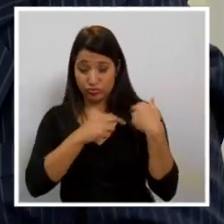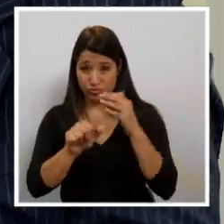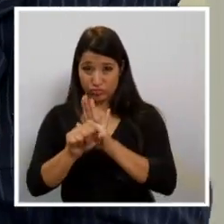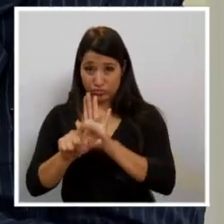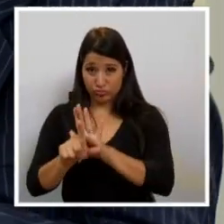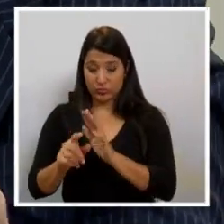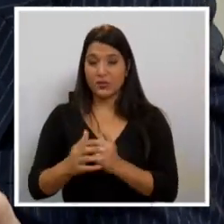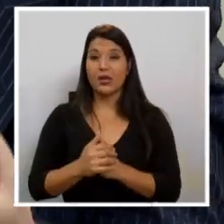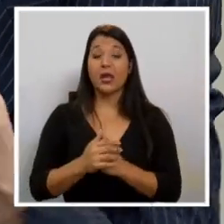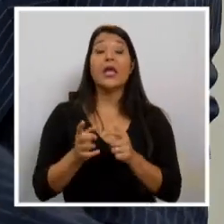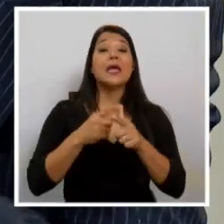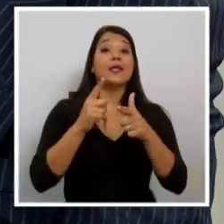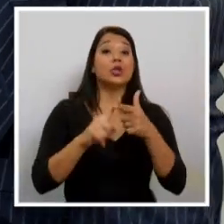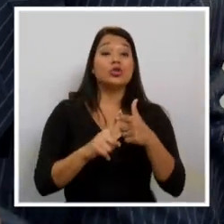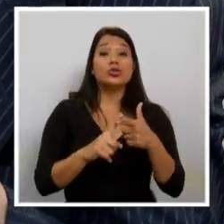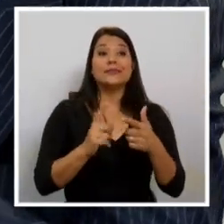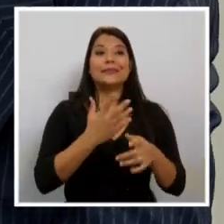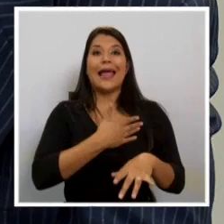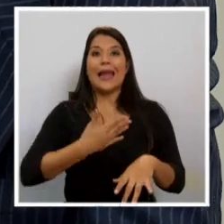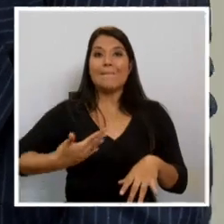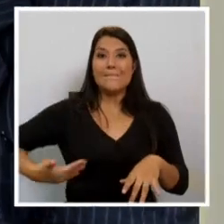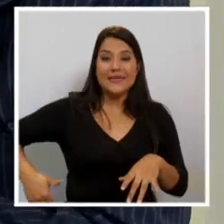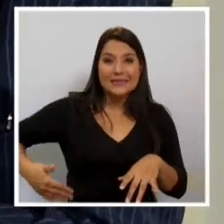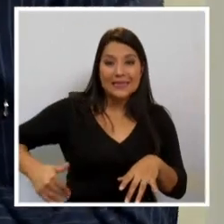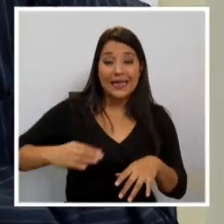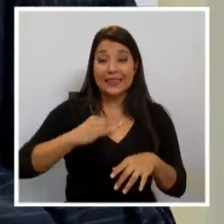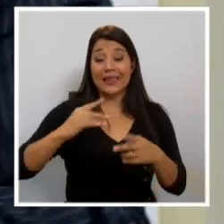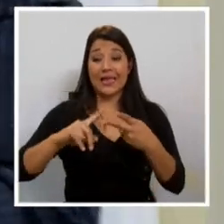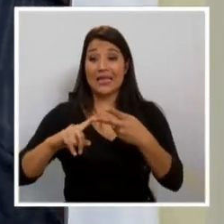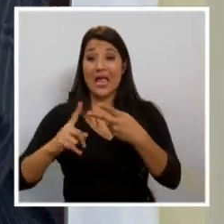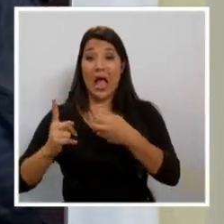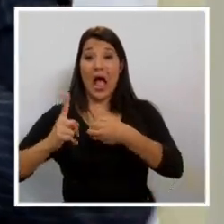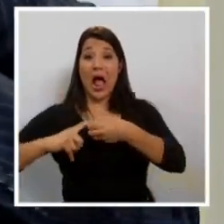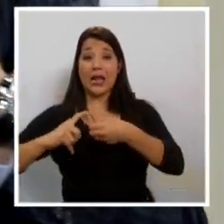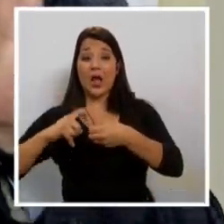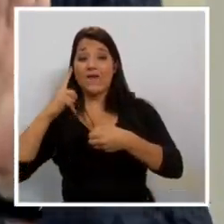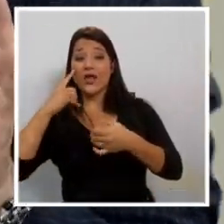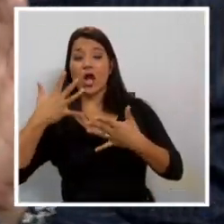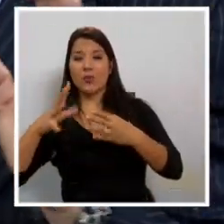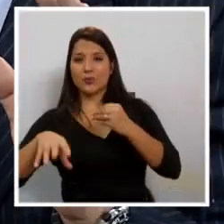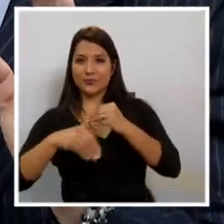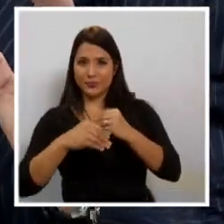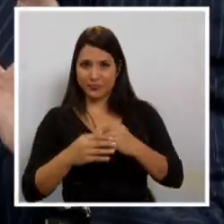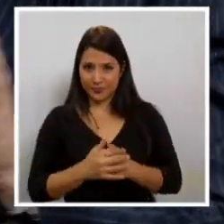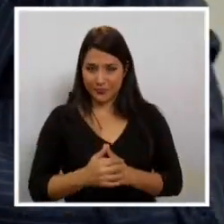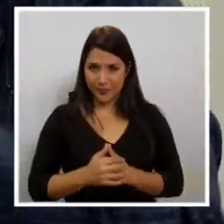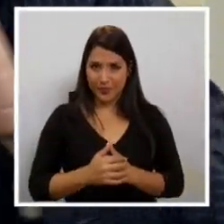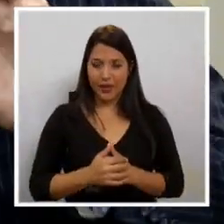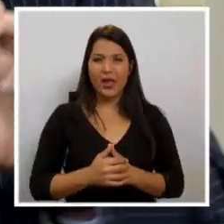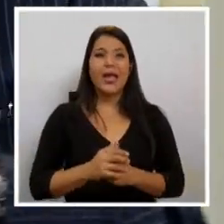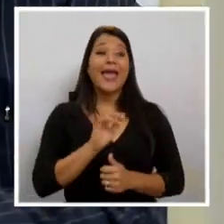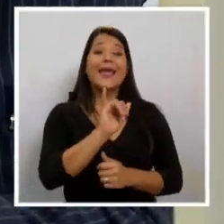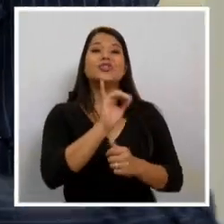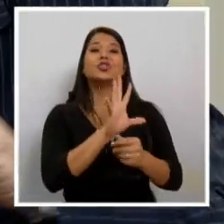sus aliados tratando de ver cómo incorporan. Bueno, obviamente no estamos sentados en la mesa, pero eso es parte de lo que podría